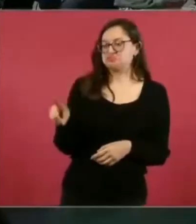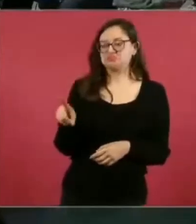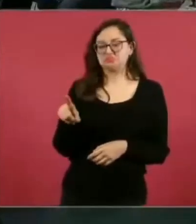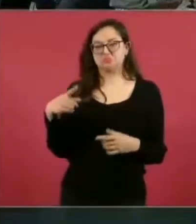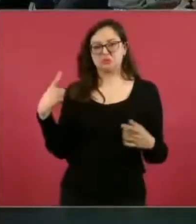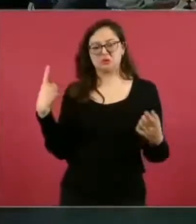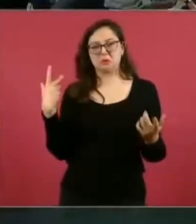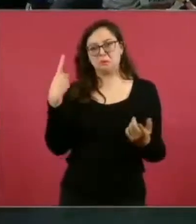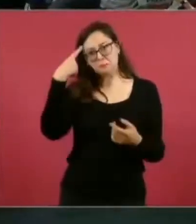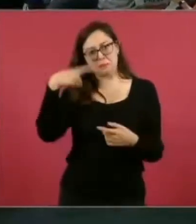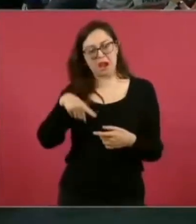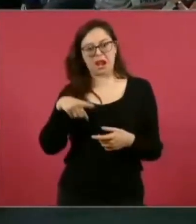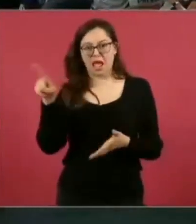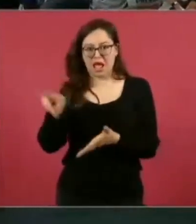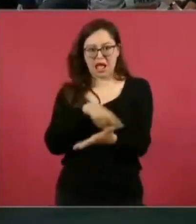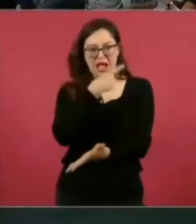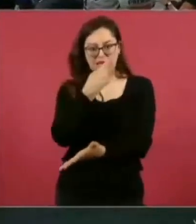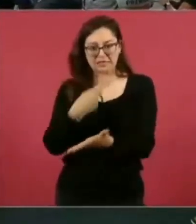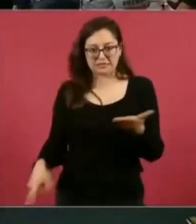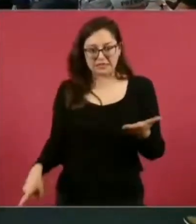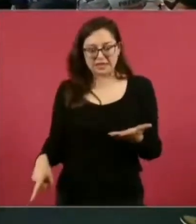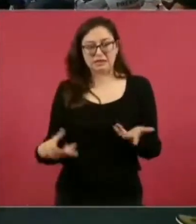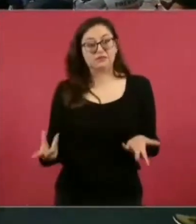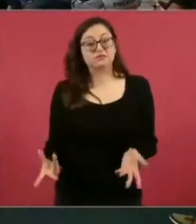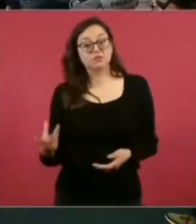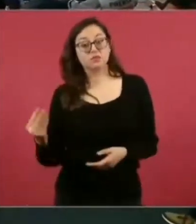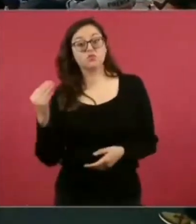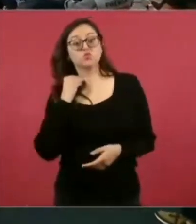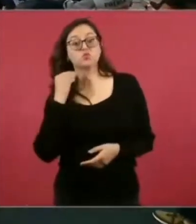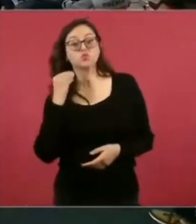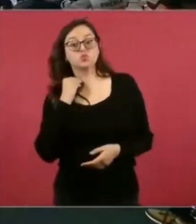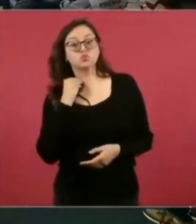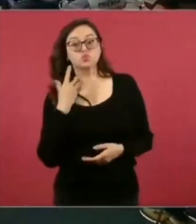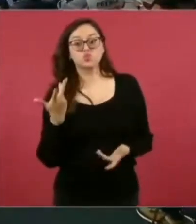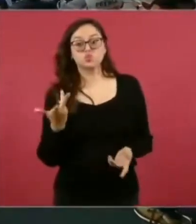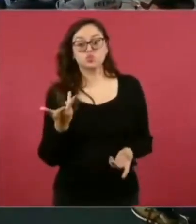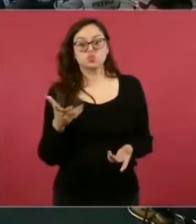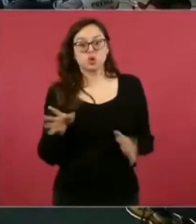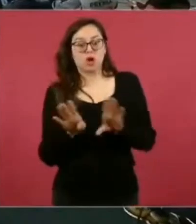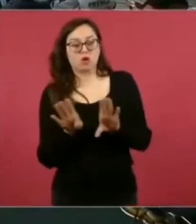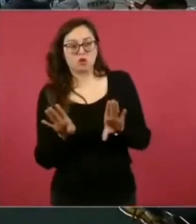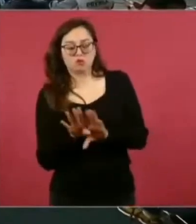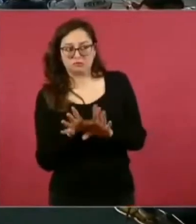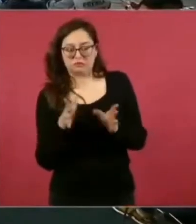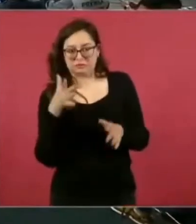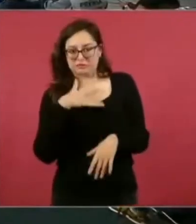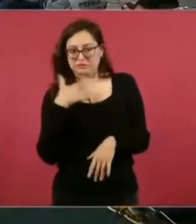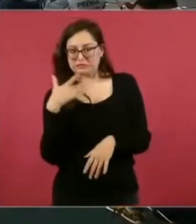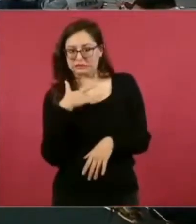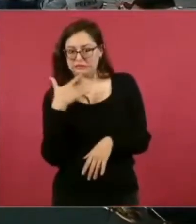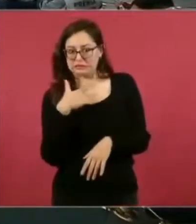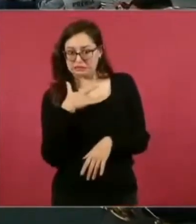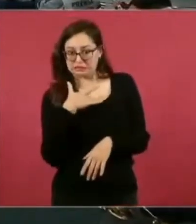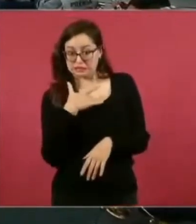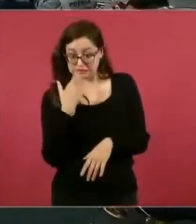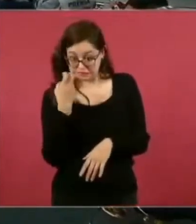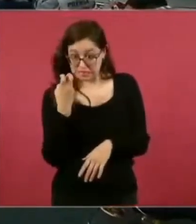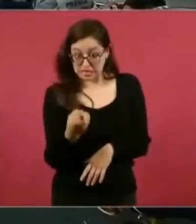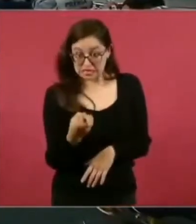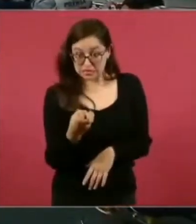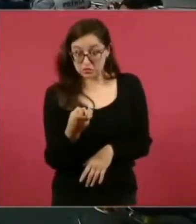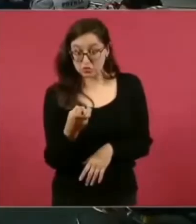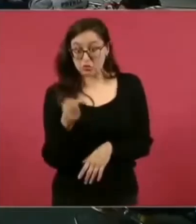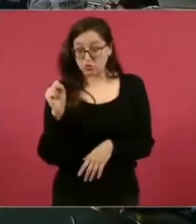la Consejería Jurídica de la Presidencia de la República en este sentido? De si puede llegar a la